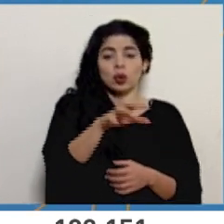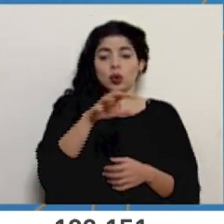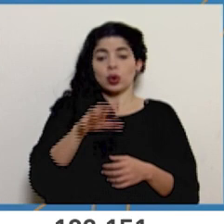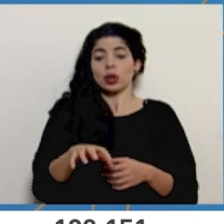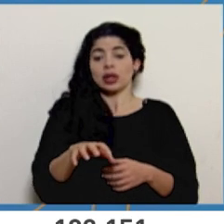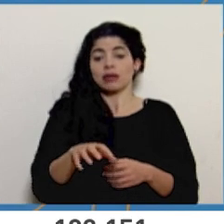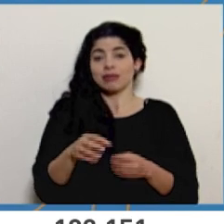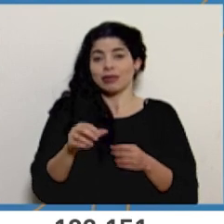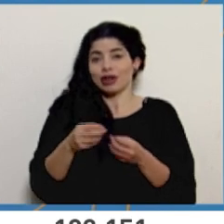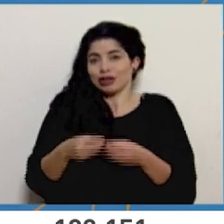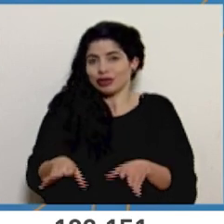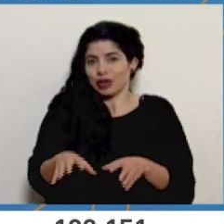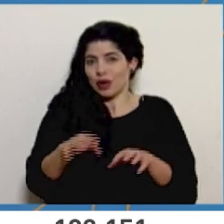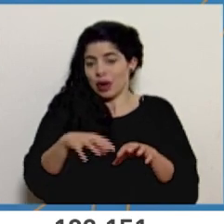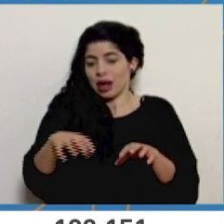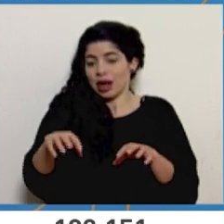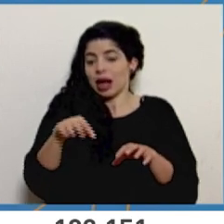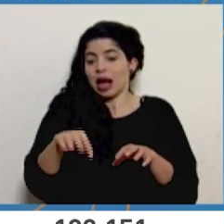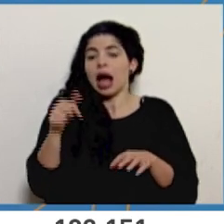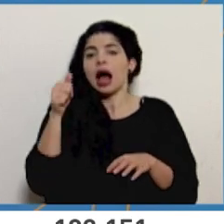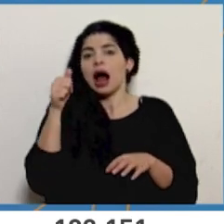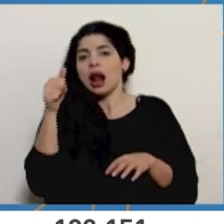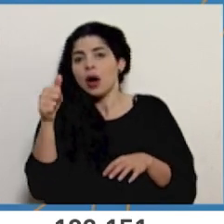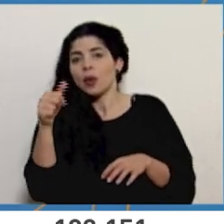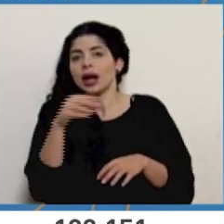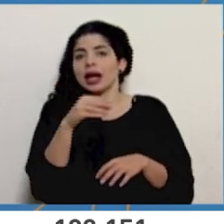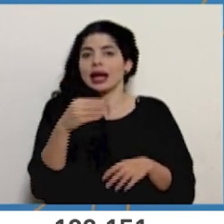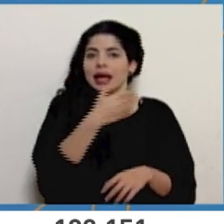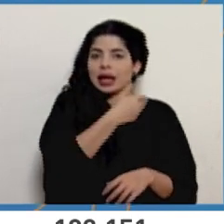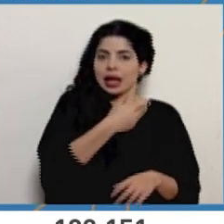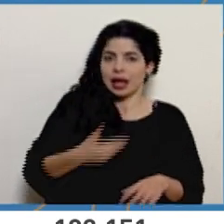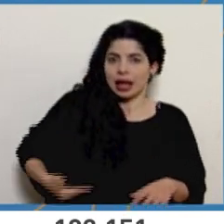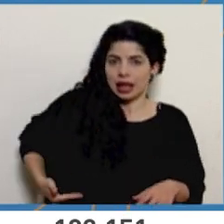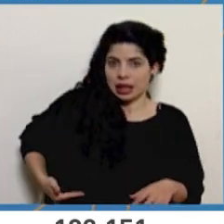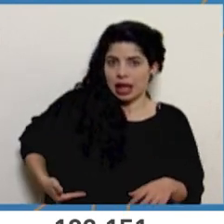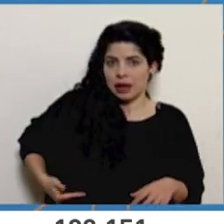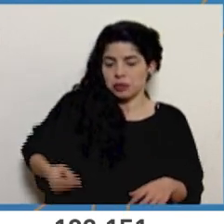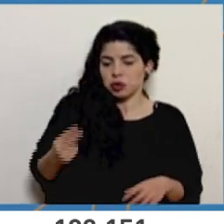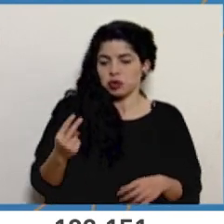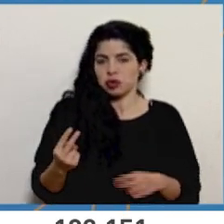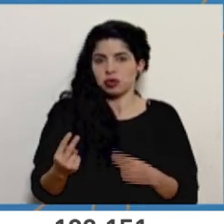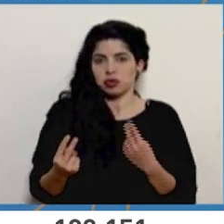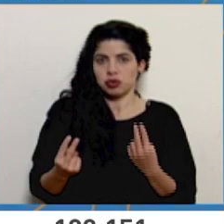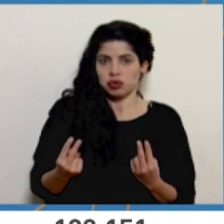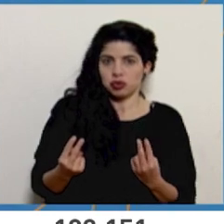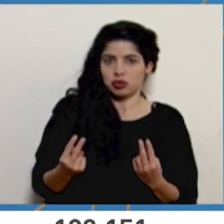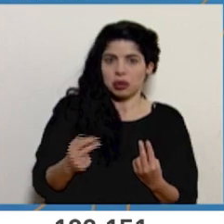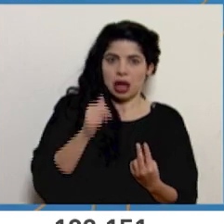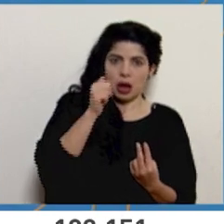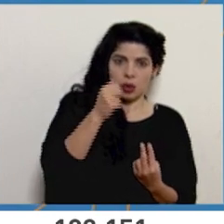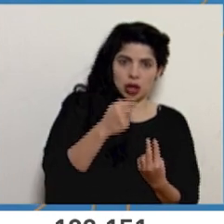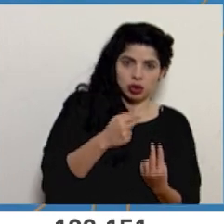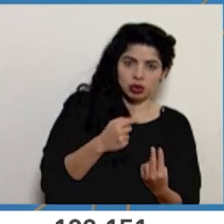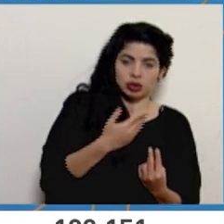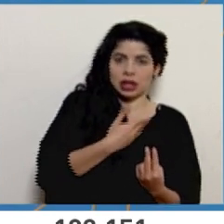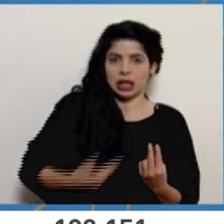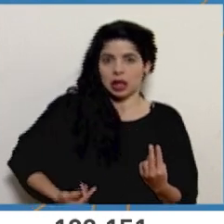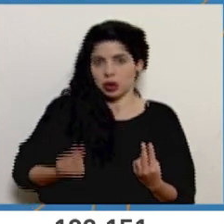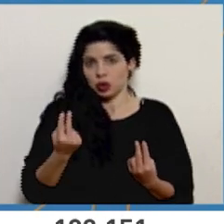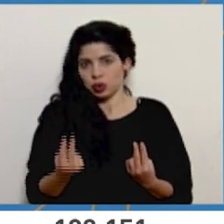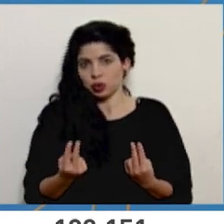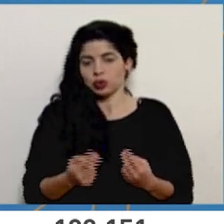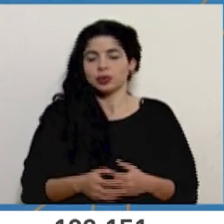los restantes en Alajuela y en Heredia, con 2 cantones en cada una de estas